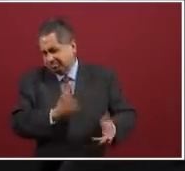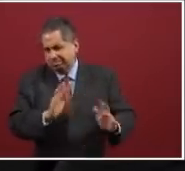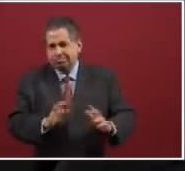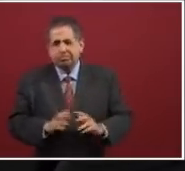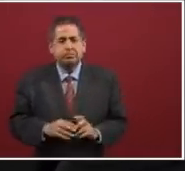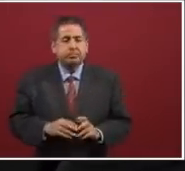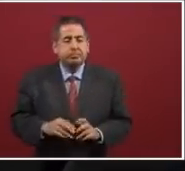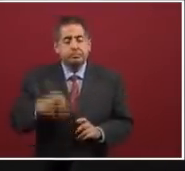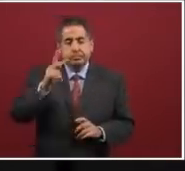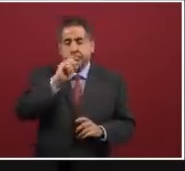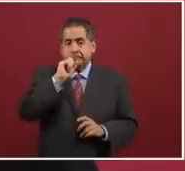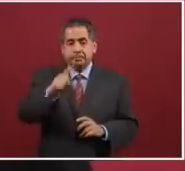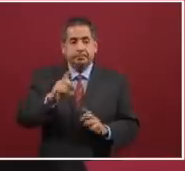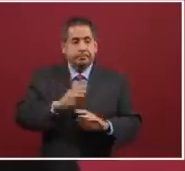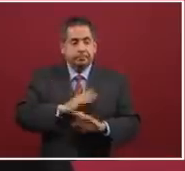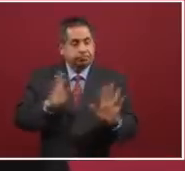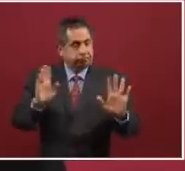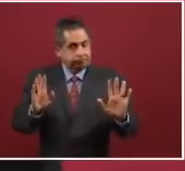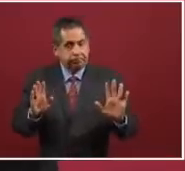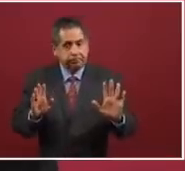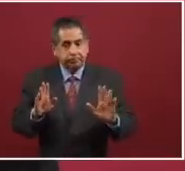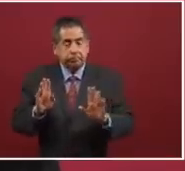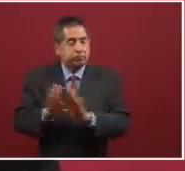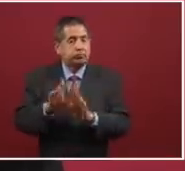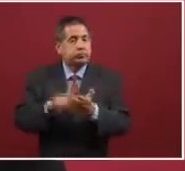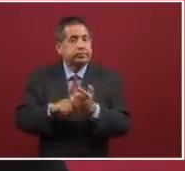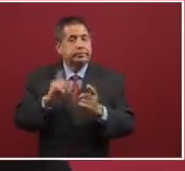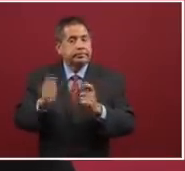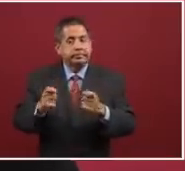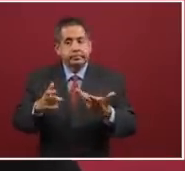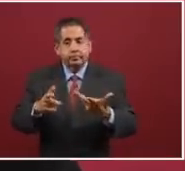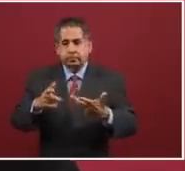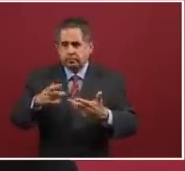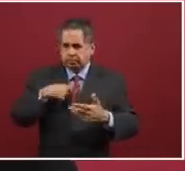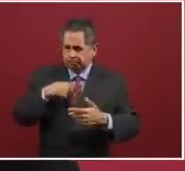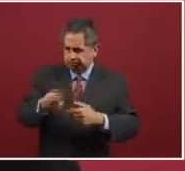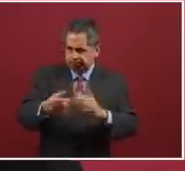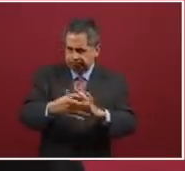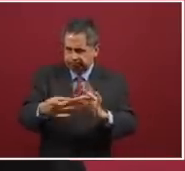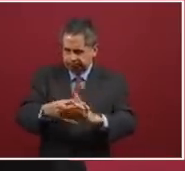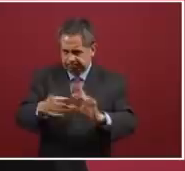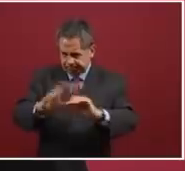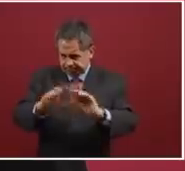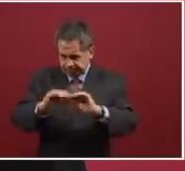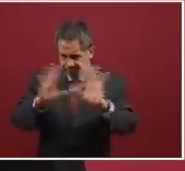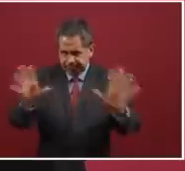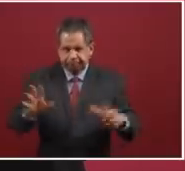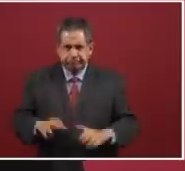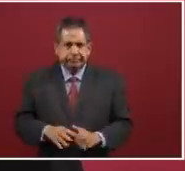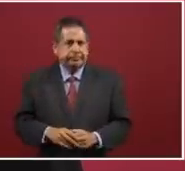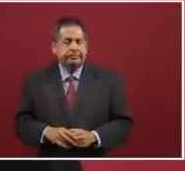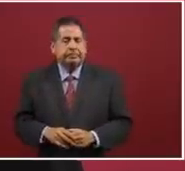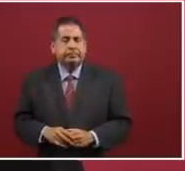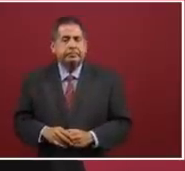pero también qué bueno que tenemos la posibilidad de aclarar las cosas.